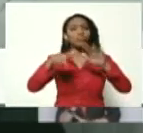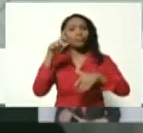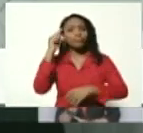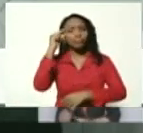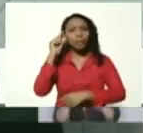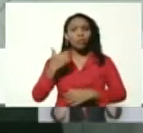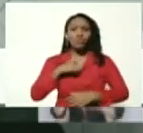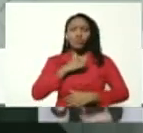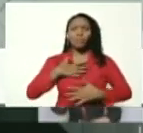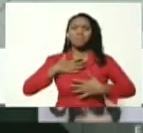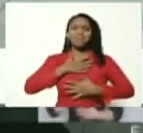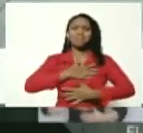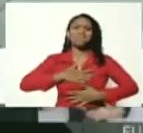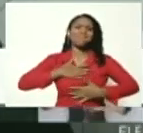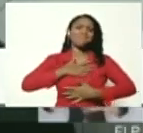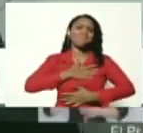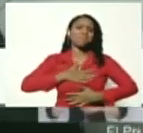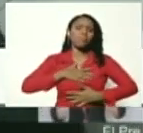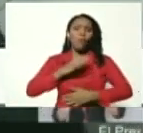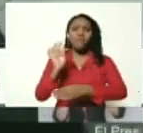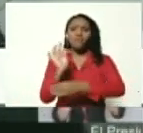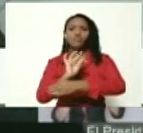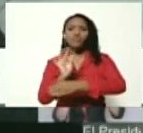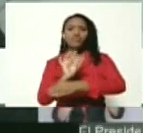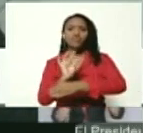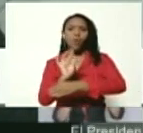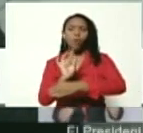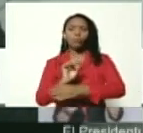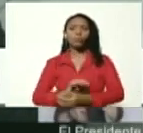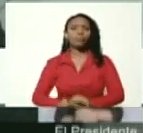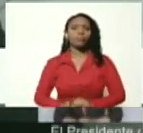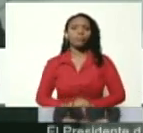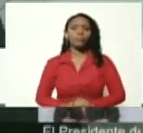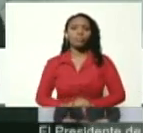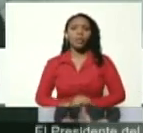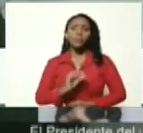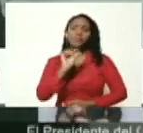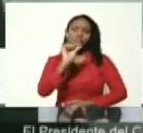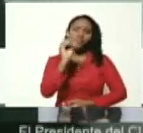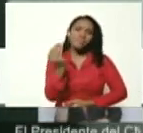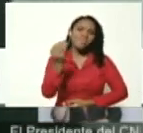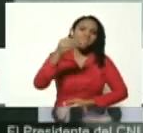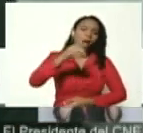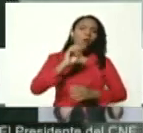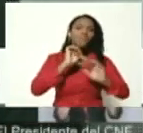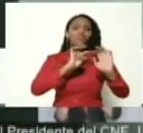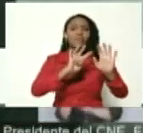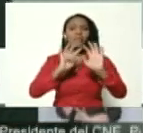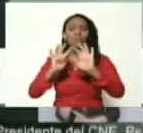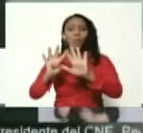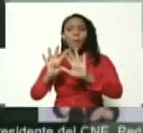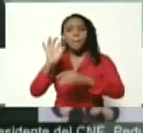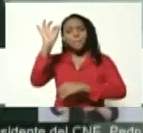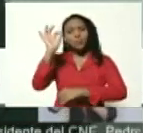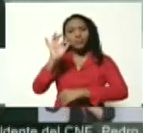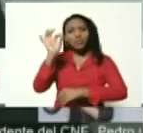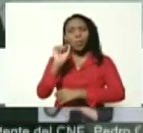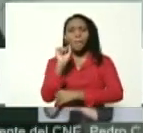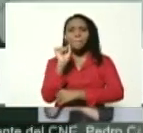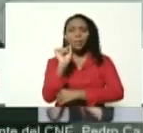satisfechos. Ha estado funcionando un poquito más del 99% de los puntos, con muy pocas